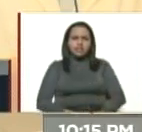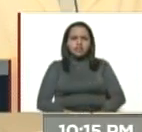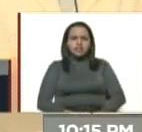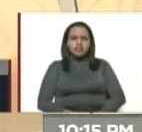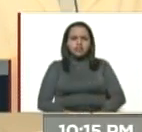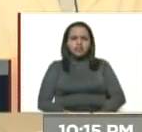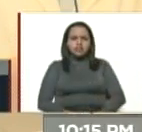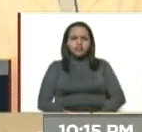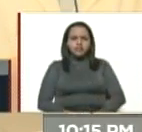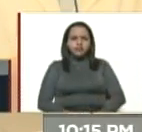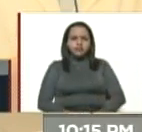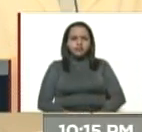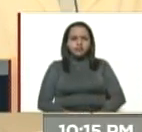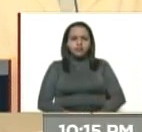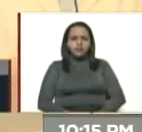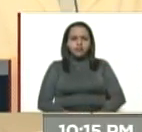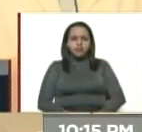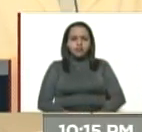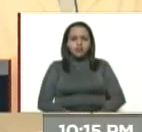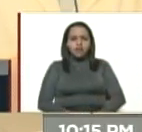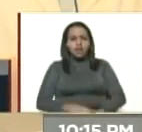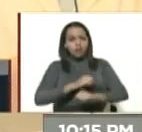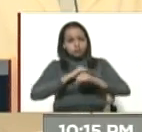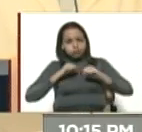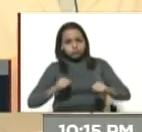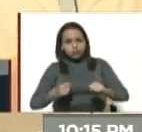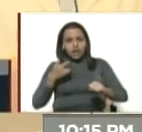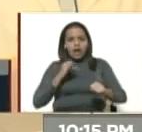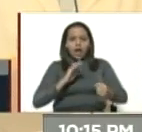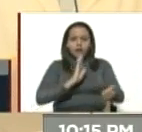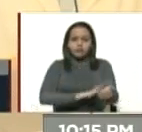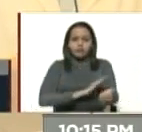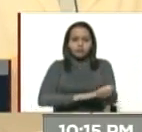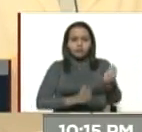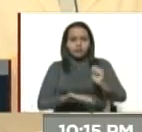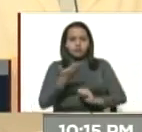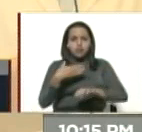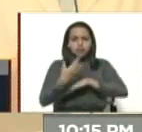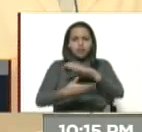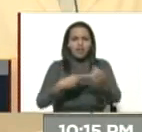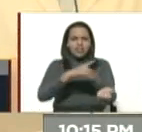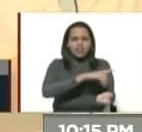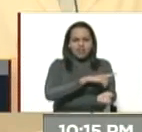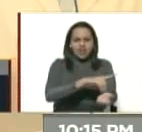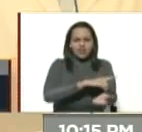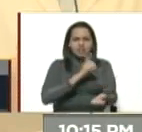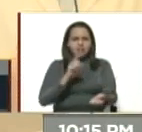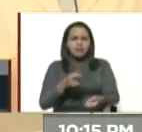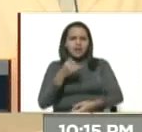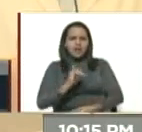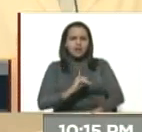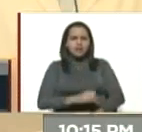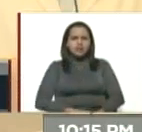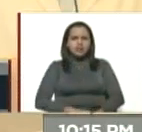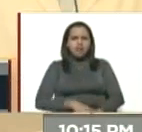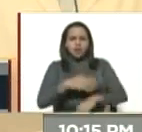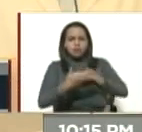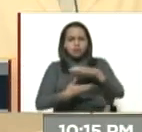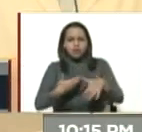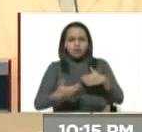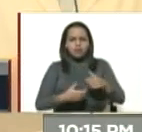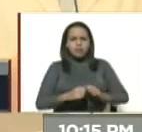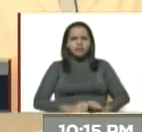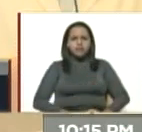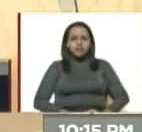elemento de comorbilidad hipertensión arterial, diabetes, tenía también un problema de cardiopatía